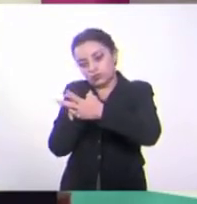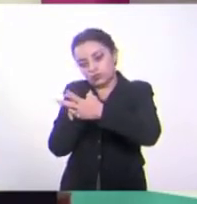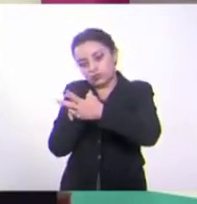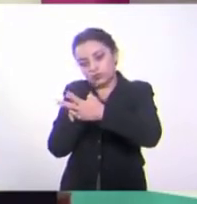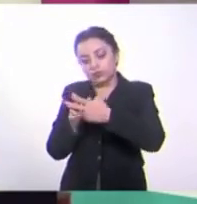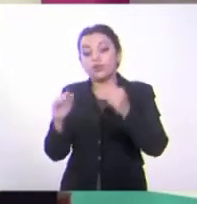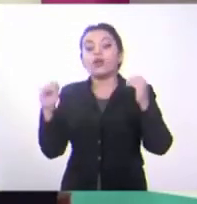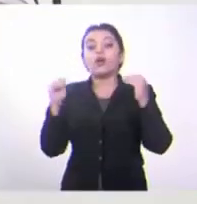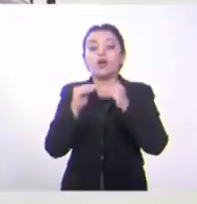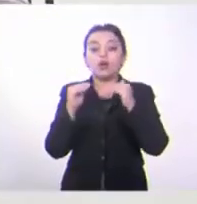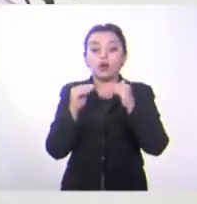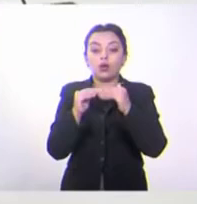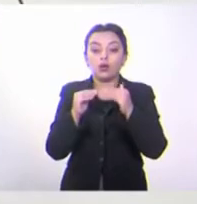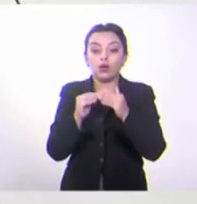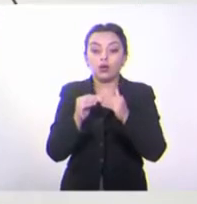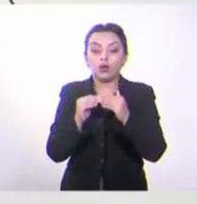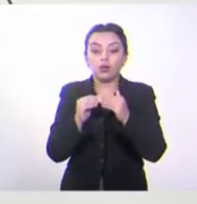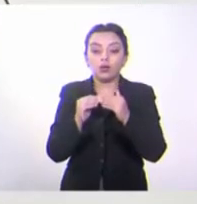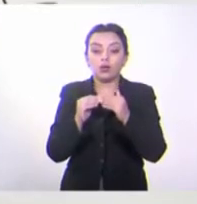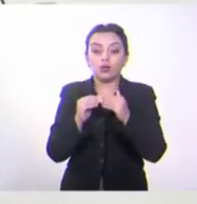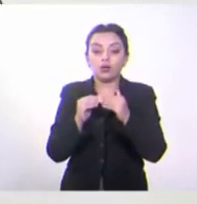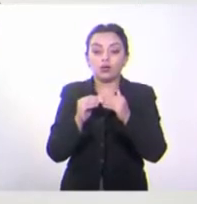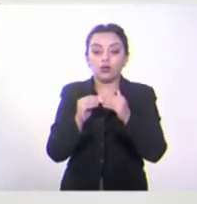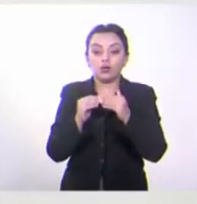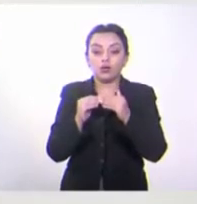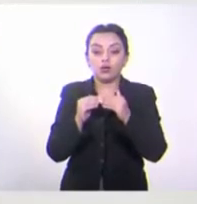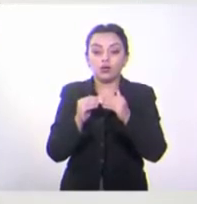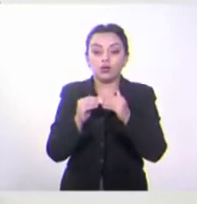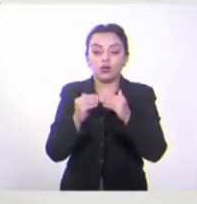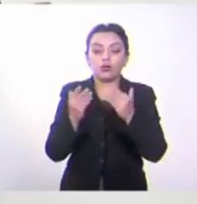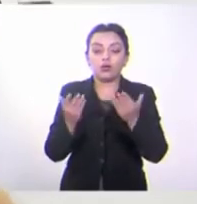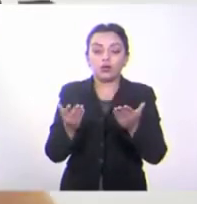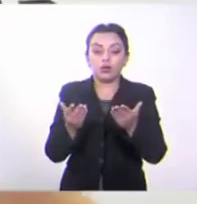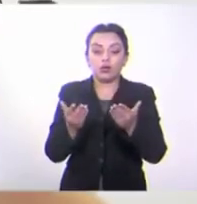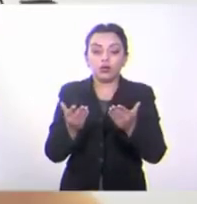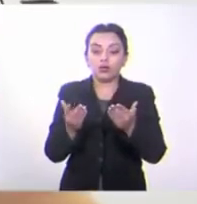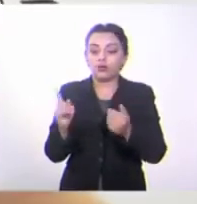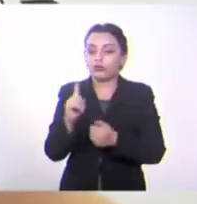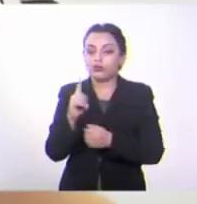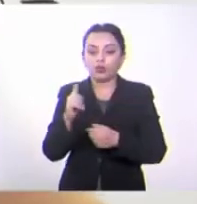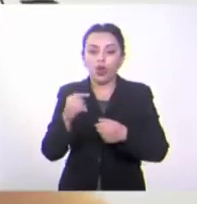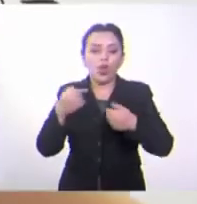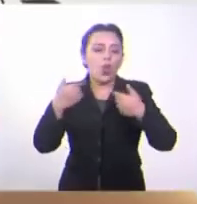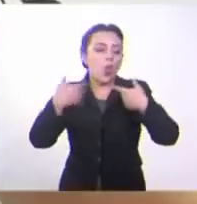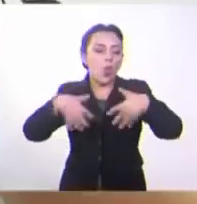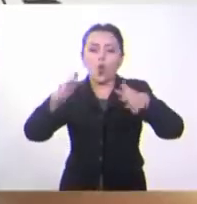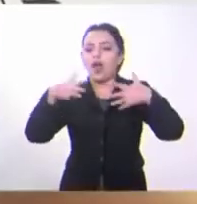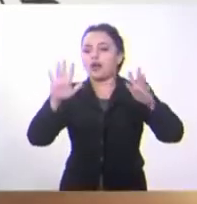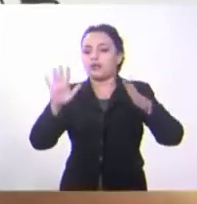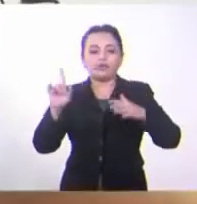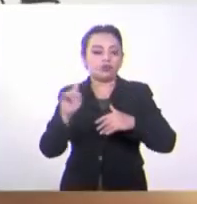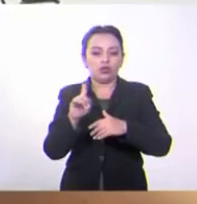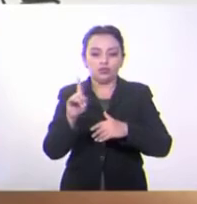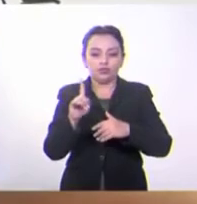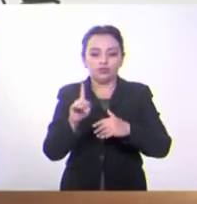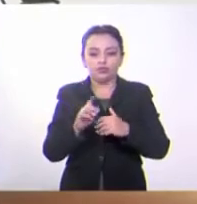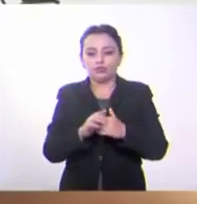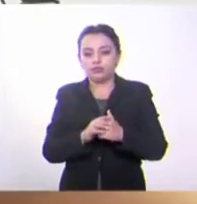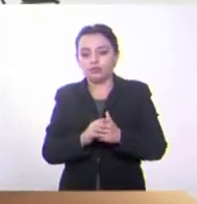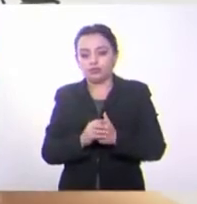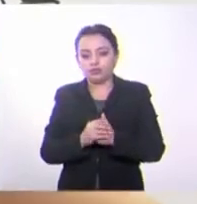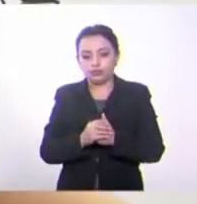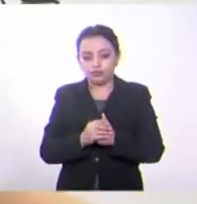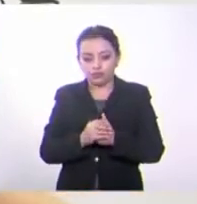realmente sean los correspondientes, porque sí, no es cualquier ángulo. Entonces voy a iniciar con el ángulo